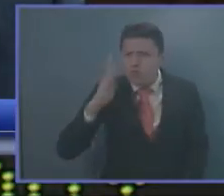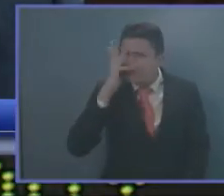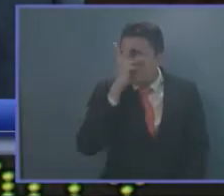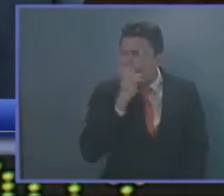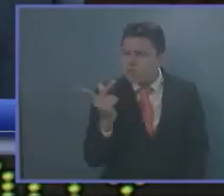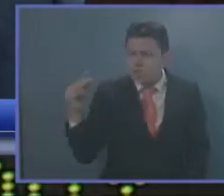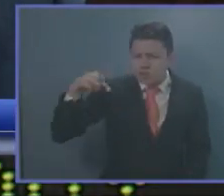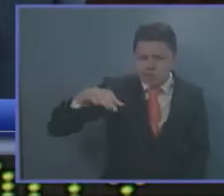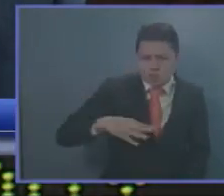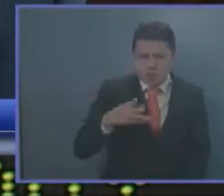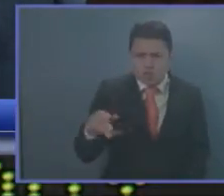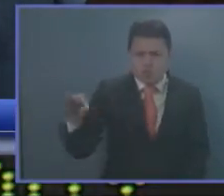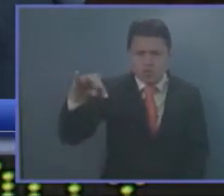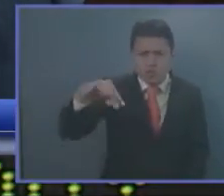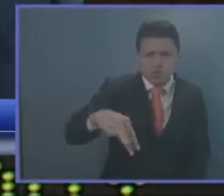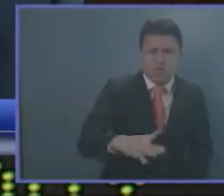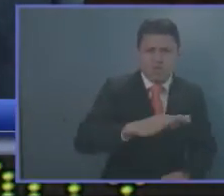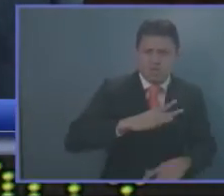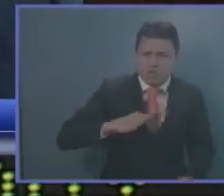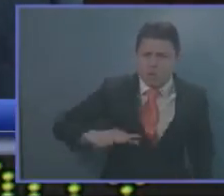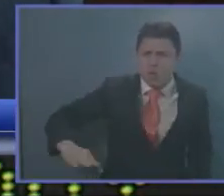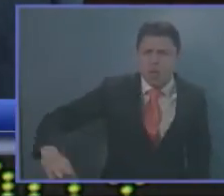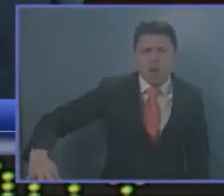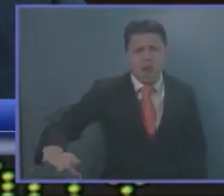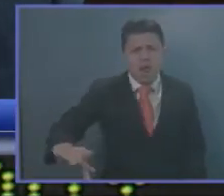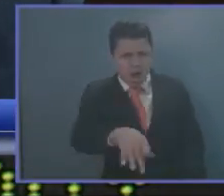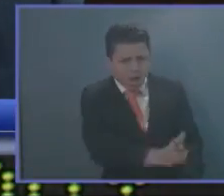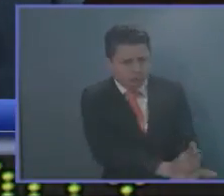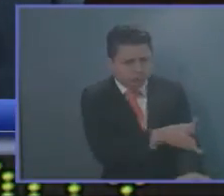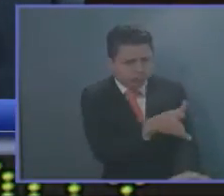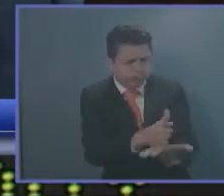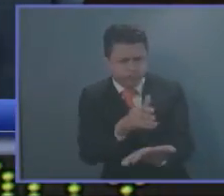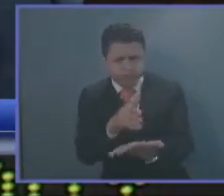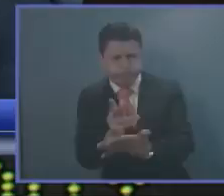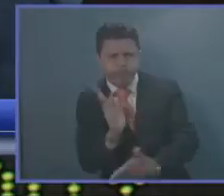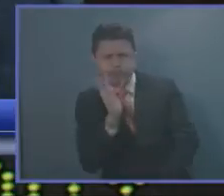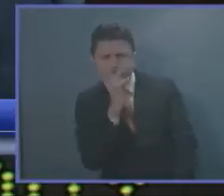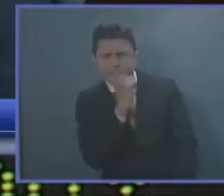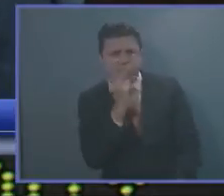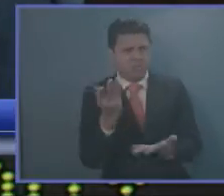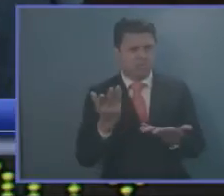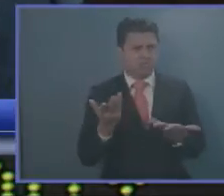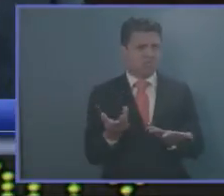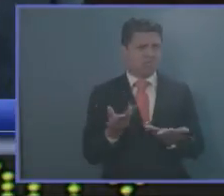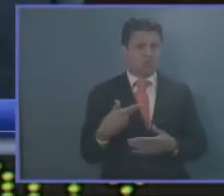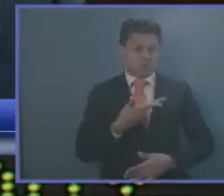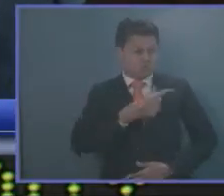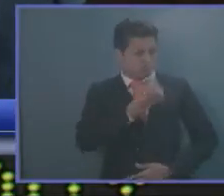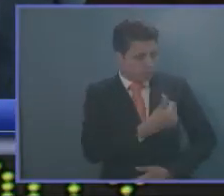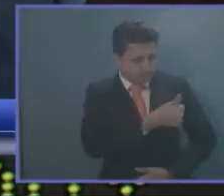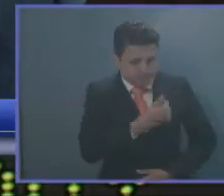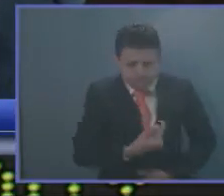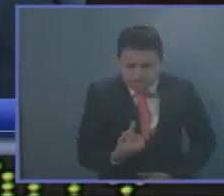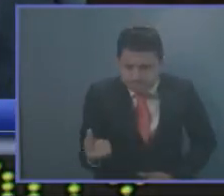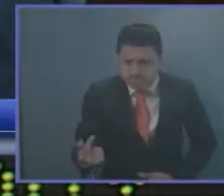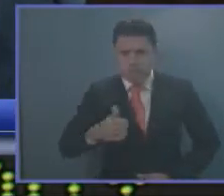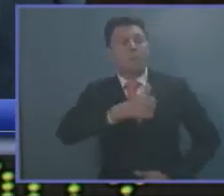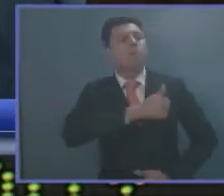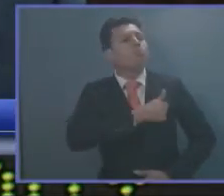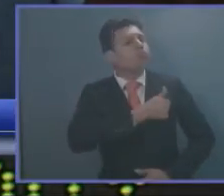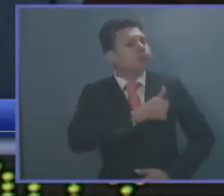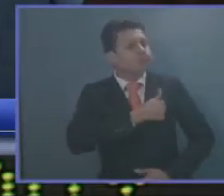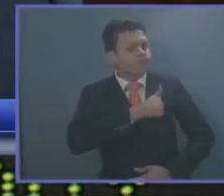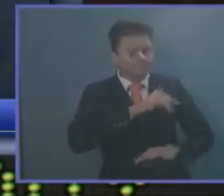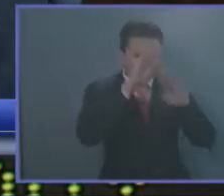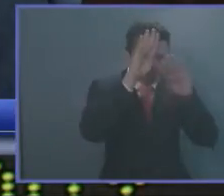sus riquezas. Nosotros, como parte de este mundo, tenemos tarea de cuidarlos, de respetarlos y de aprender a protegerlos